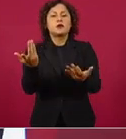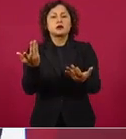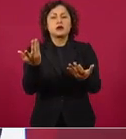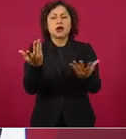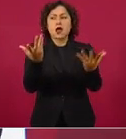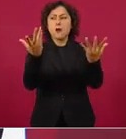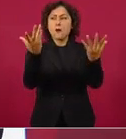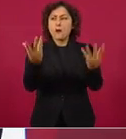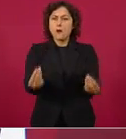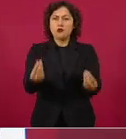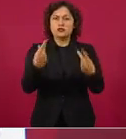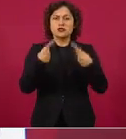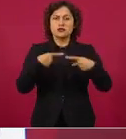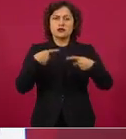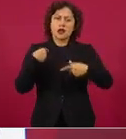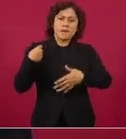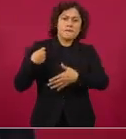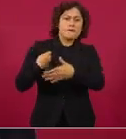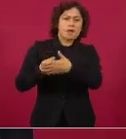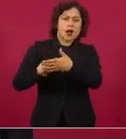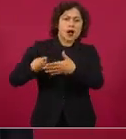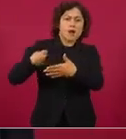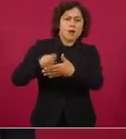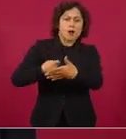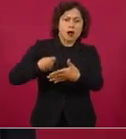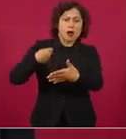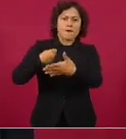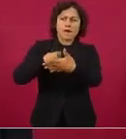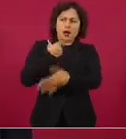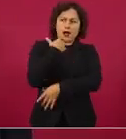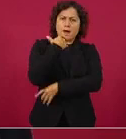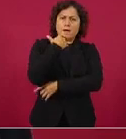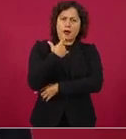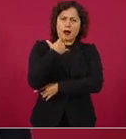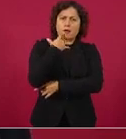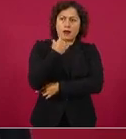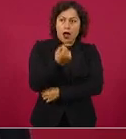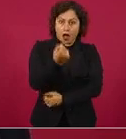por el que han hasta perdido la vida